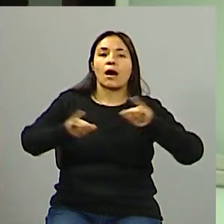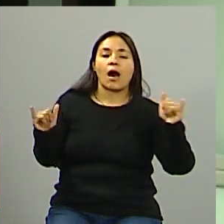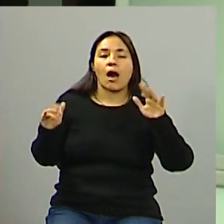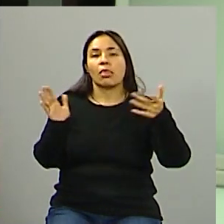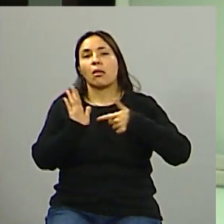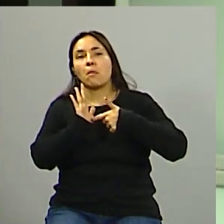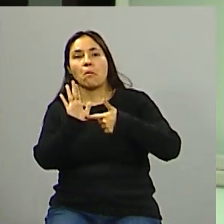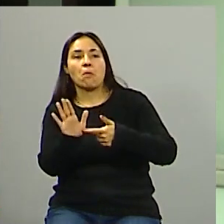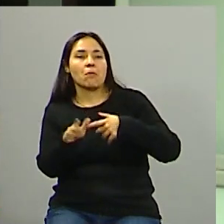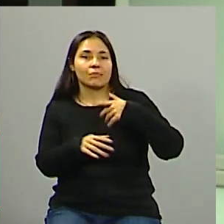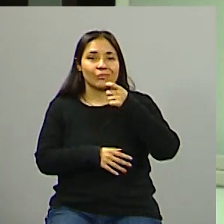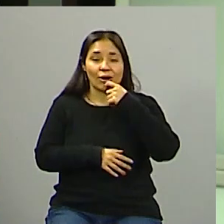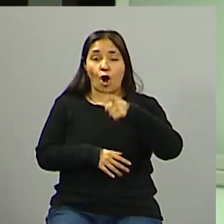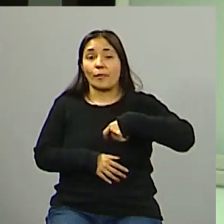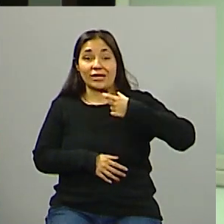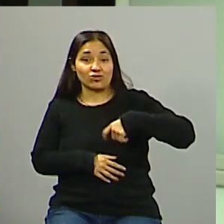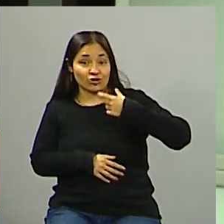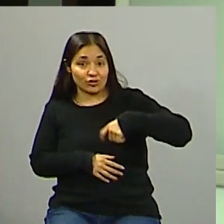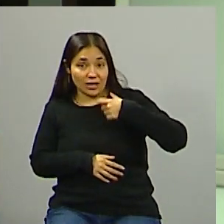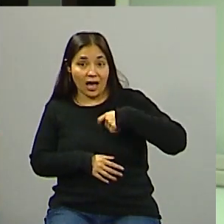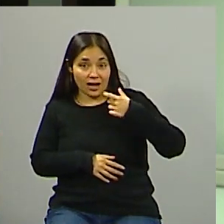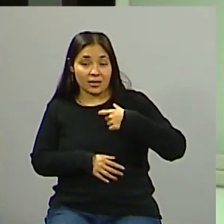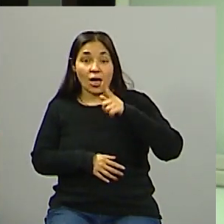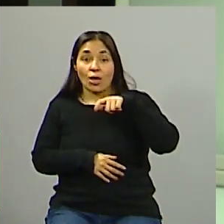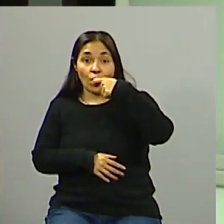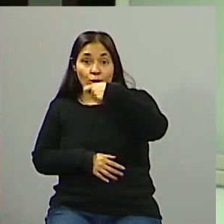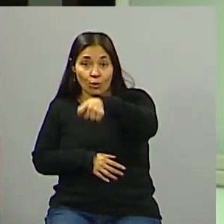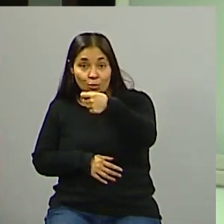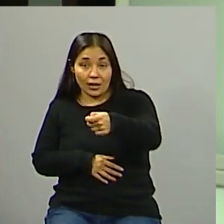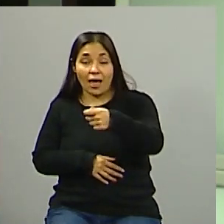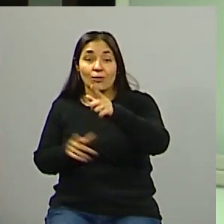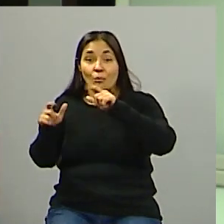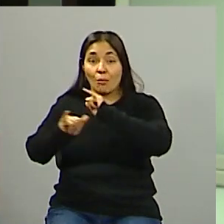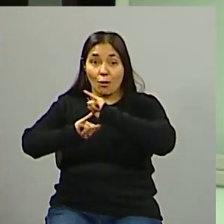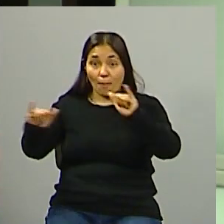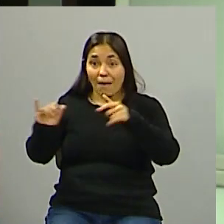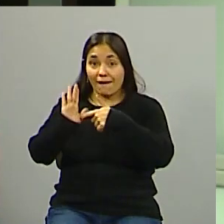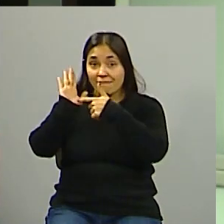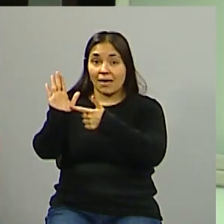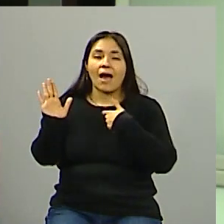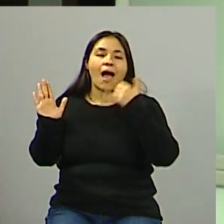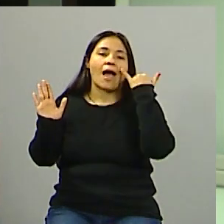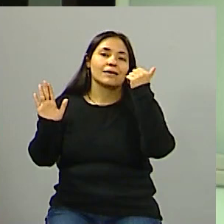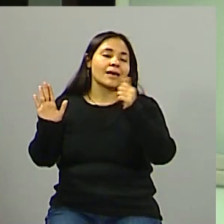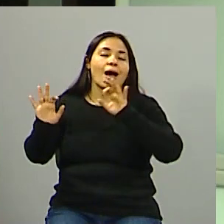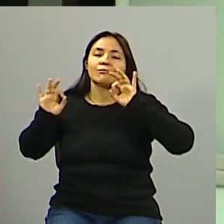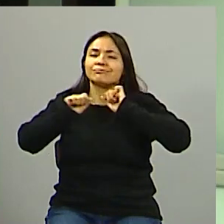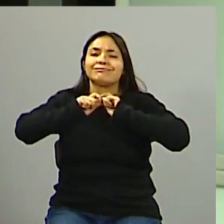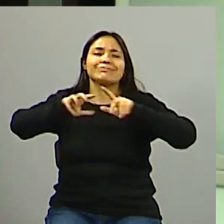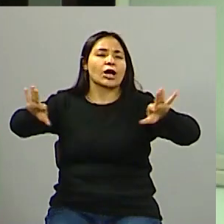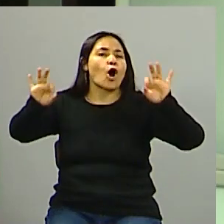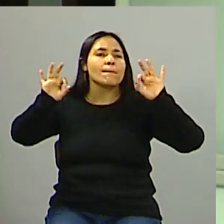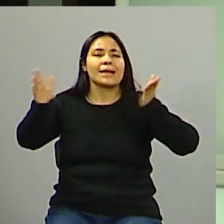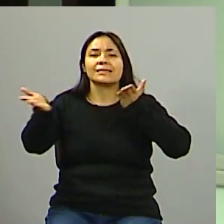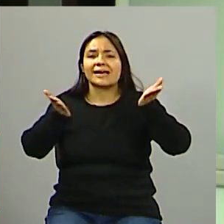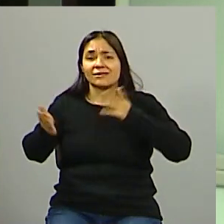ve propaganda, por ejemplo, de la obra social de los jubilados y pensionados que dicen, bueno, llegamos a todos los rincones, a todos. Sí, pero hay un